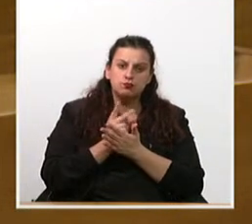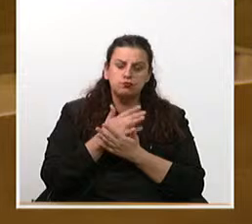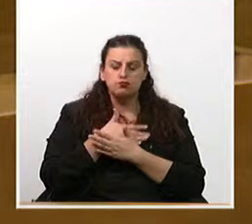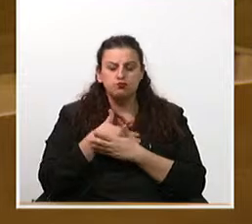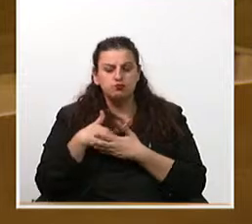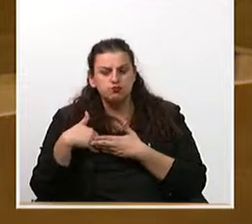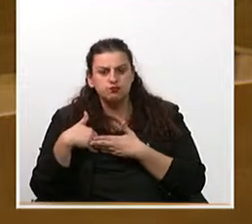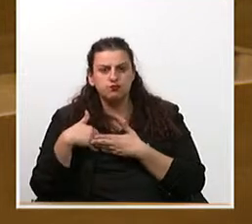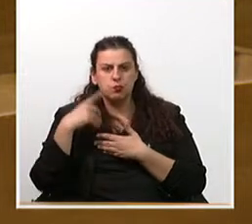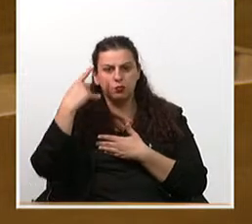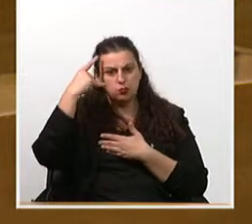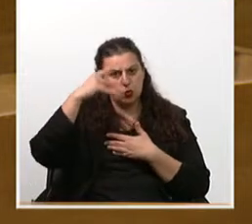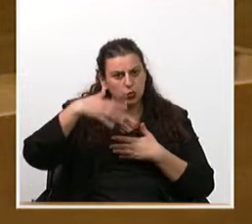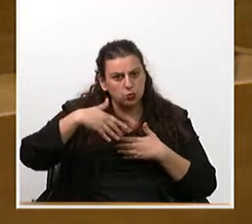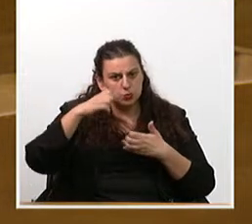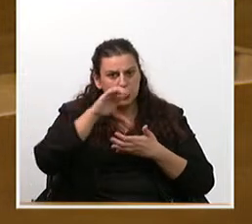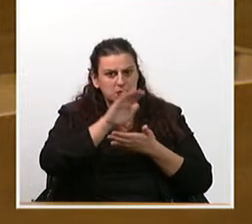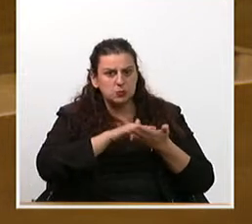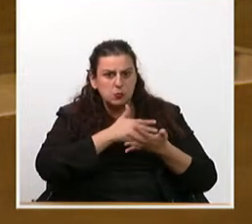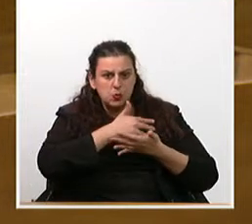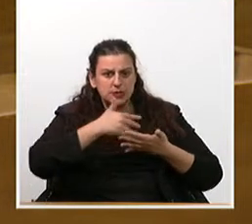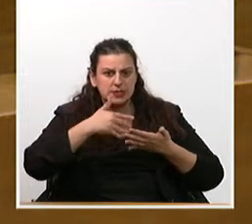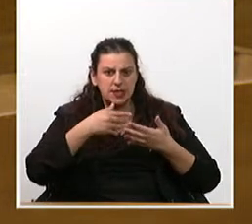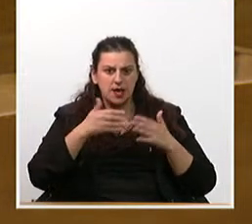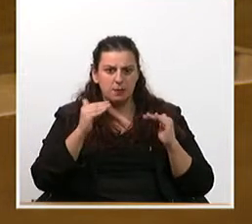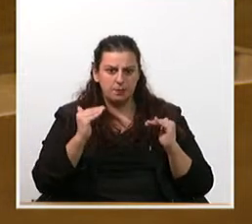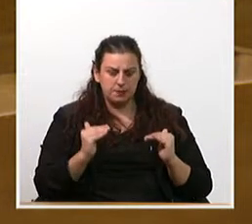AC men